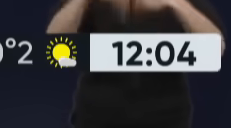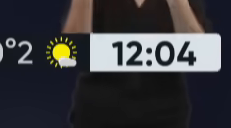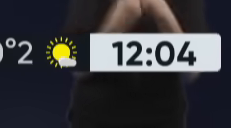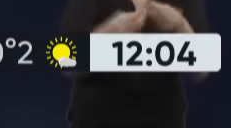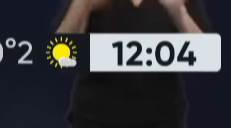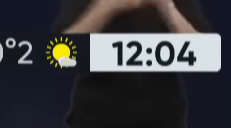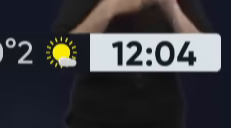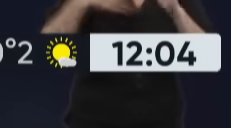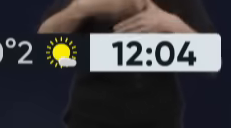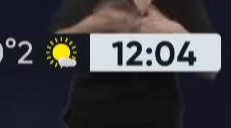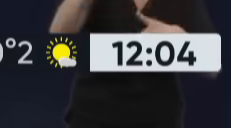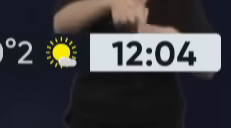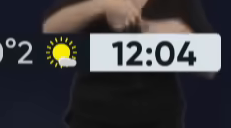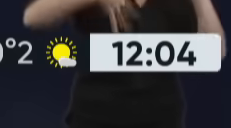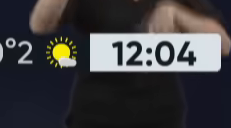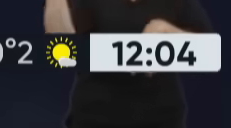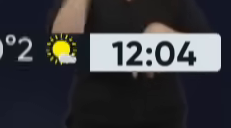un cambio